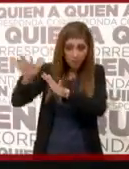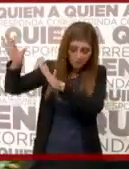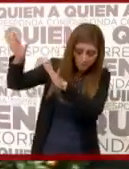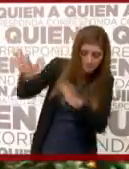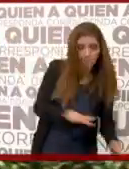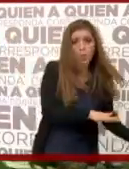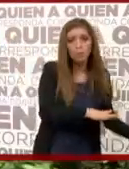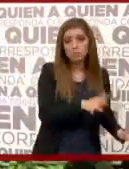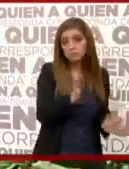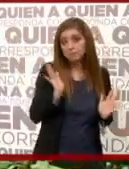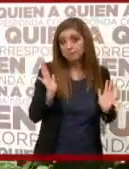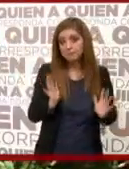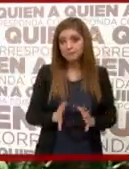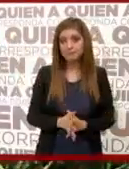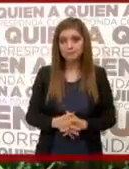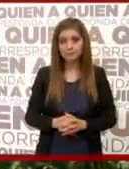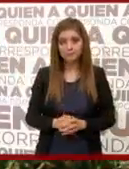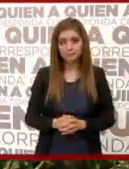también abajo.